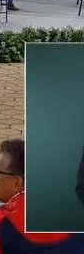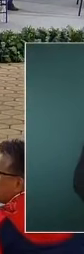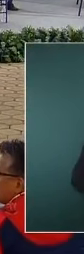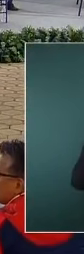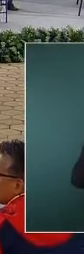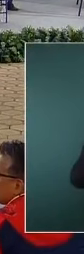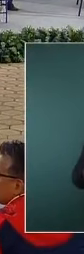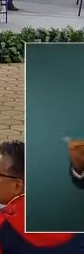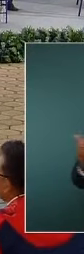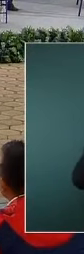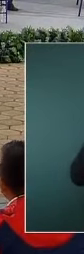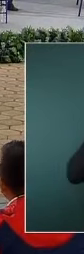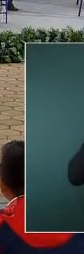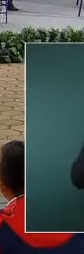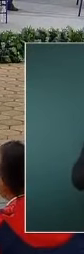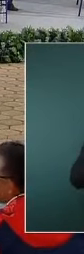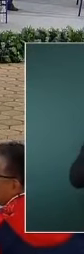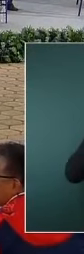A ver, pasa.